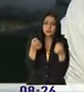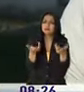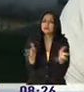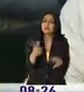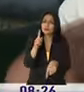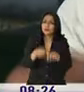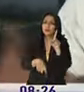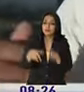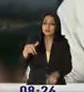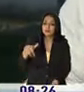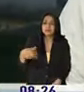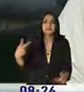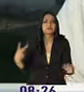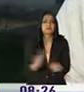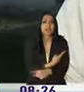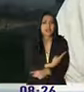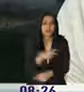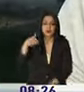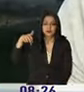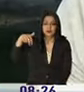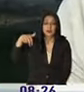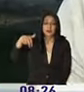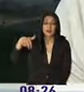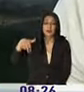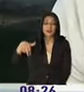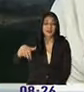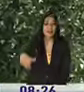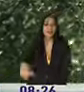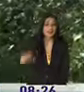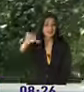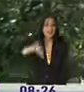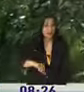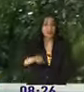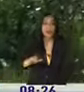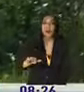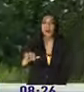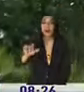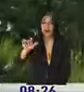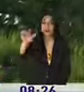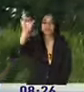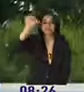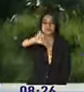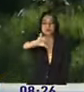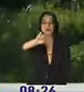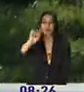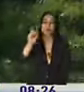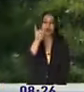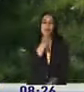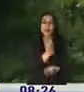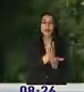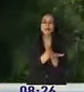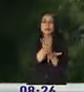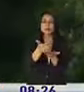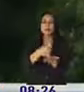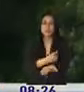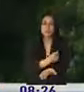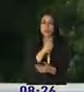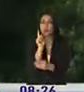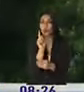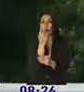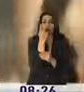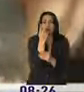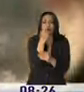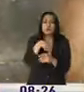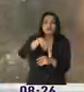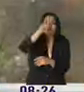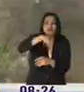nada, tenemos que bajar por las gradas y las gradas están en súper mal estado. Este, aseguran, es el único acceso y conexión que les queda para entrar